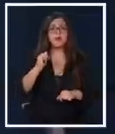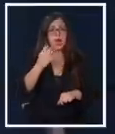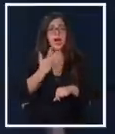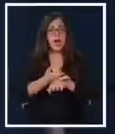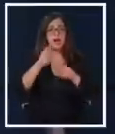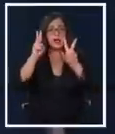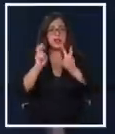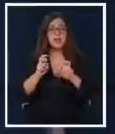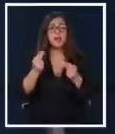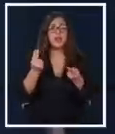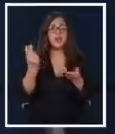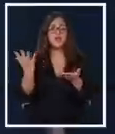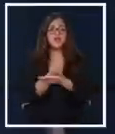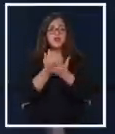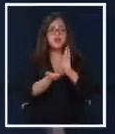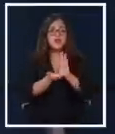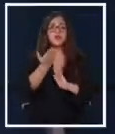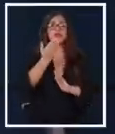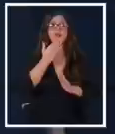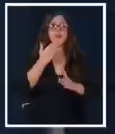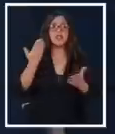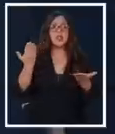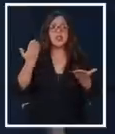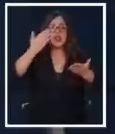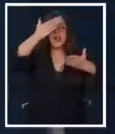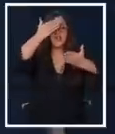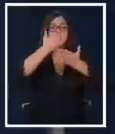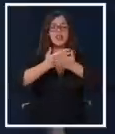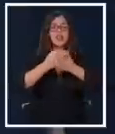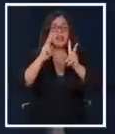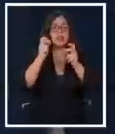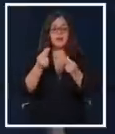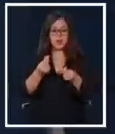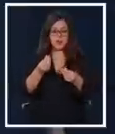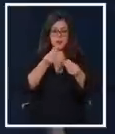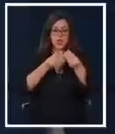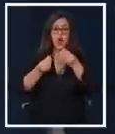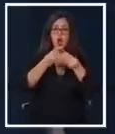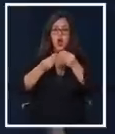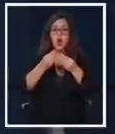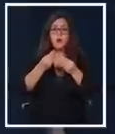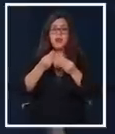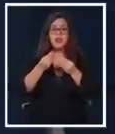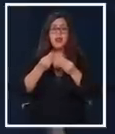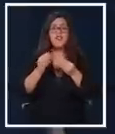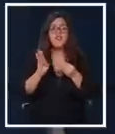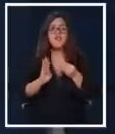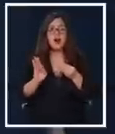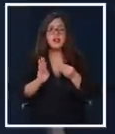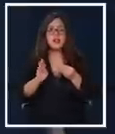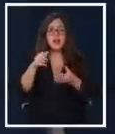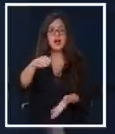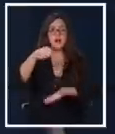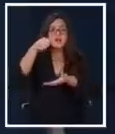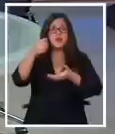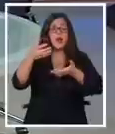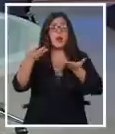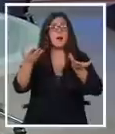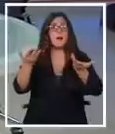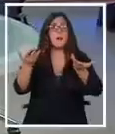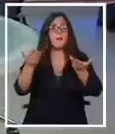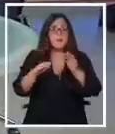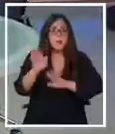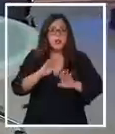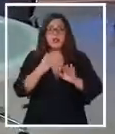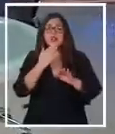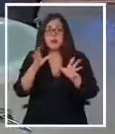en materia de alza del salario mínimo y de enfrentar el alza de la canasta básica a través de la canasta básica protegida pero no solamente con